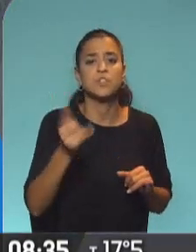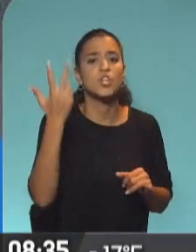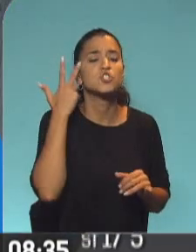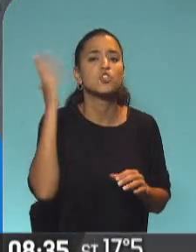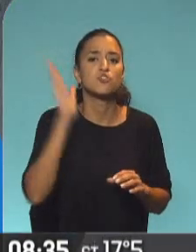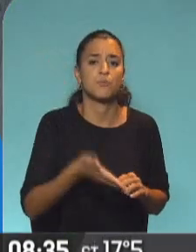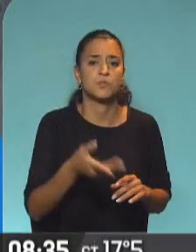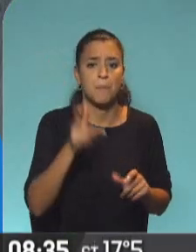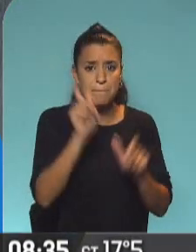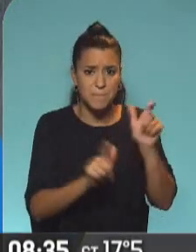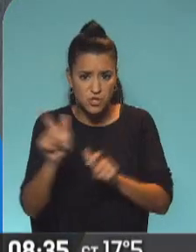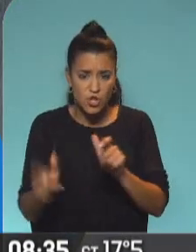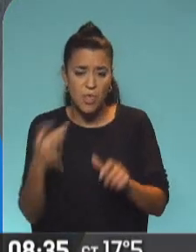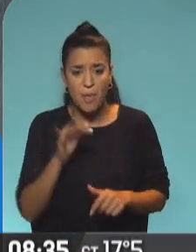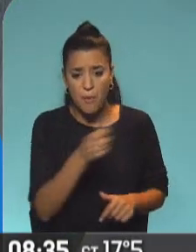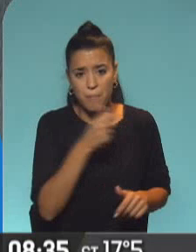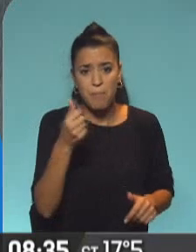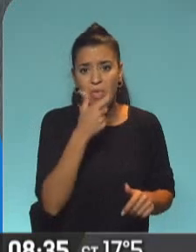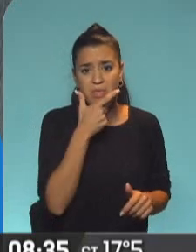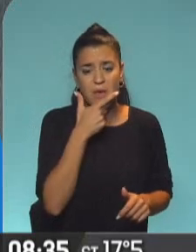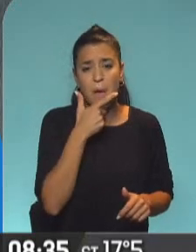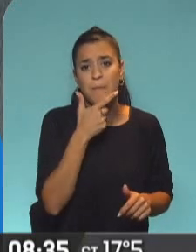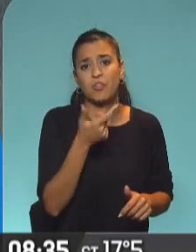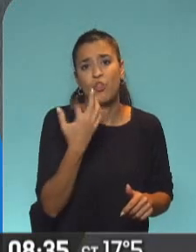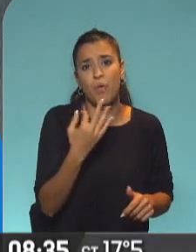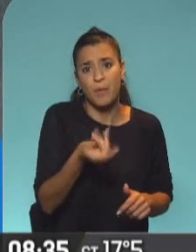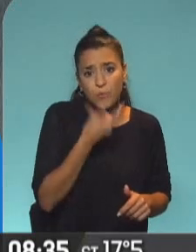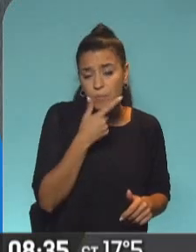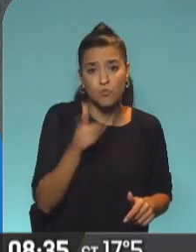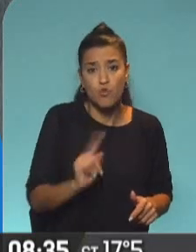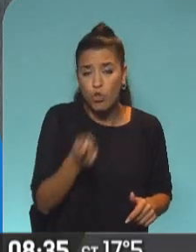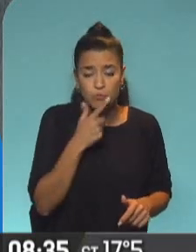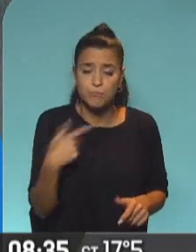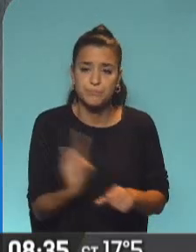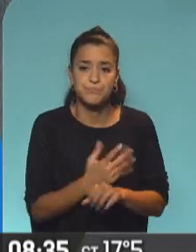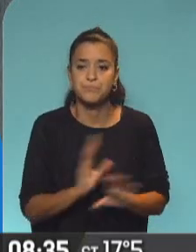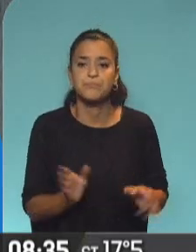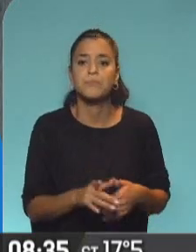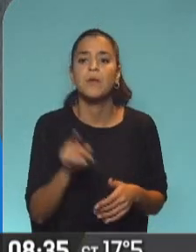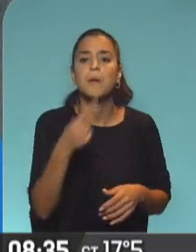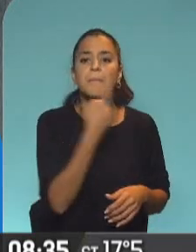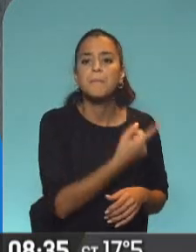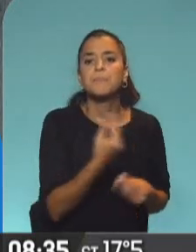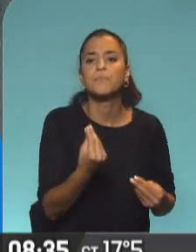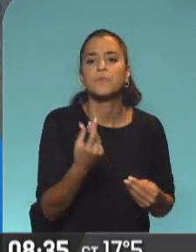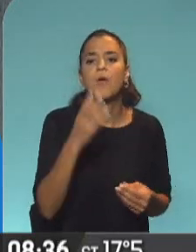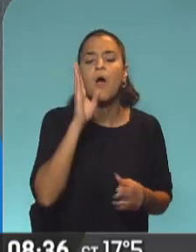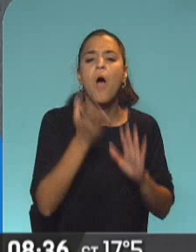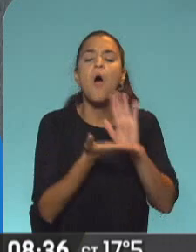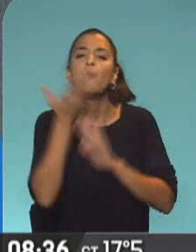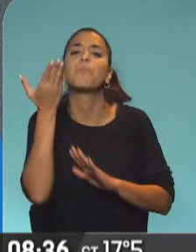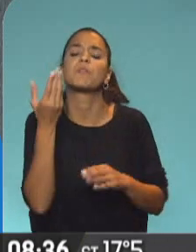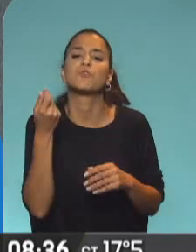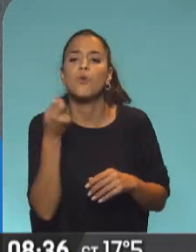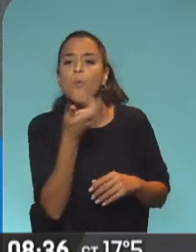sea, hay gente que debería tomar un medicamento por una dolencia en particular y no lo toma. No lo toma. Y consultarte respecto al aumento. ¿Cuánto fue el aumento en